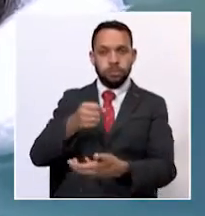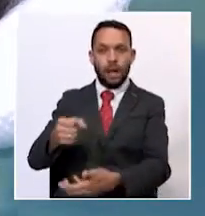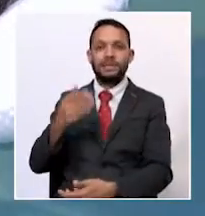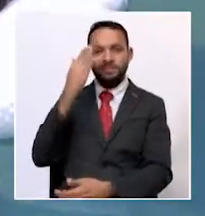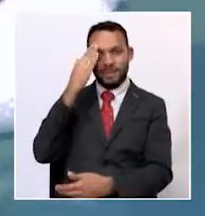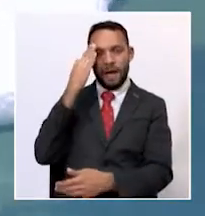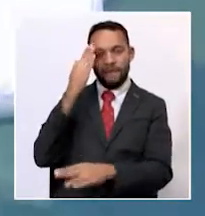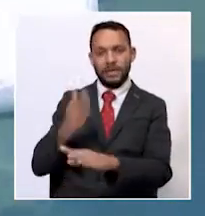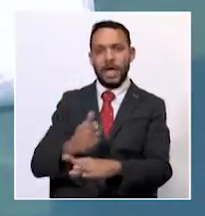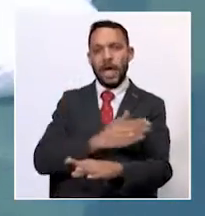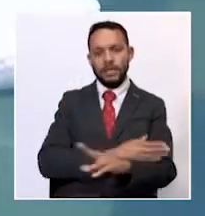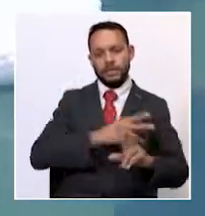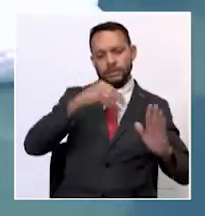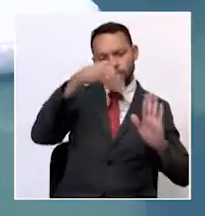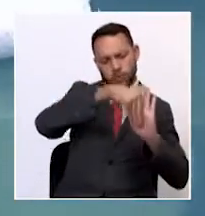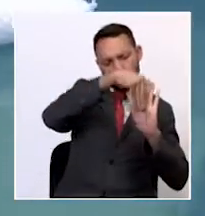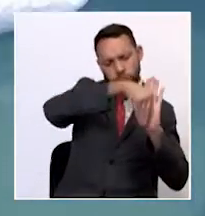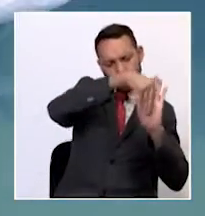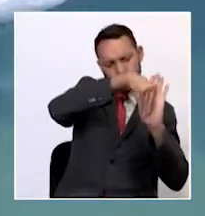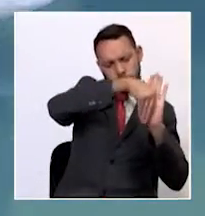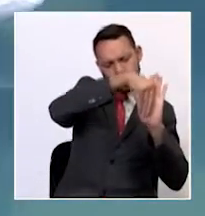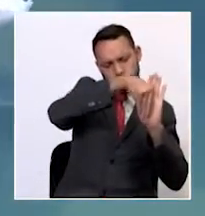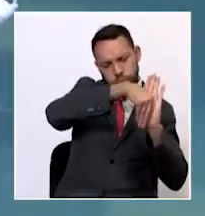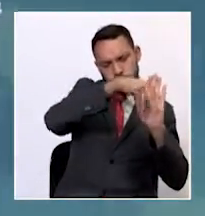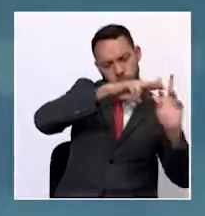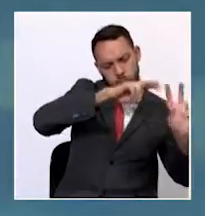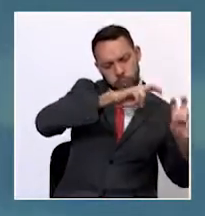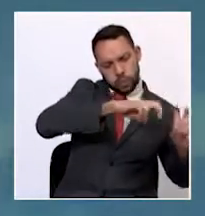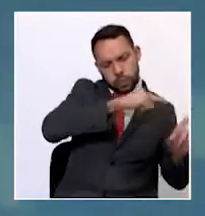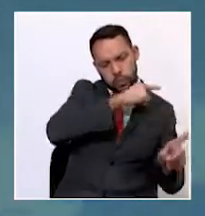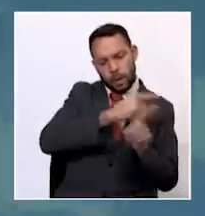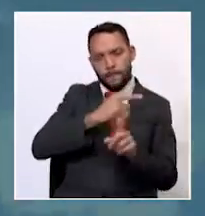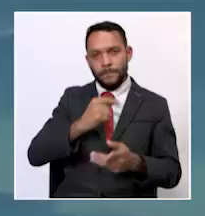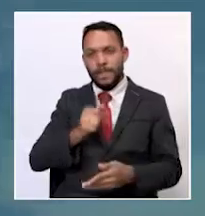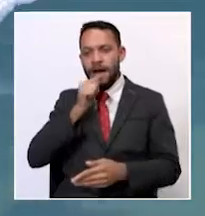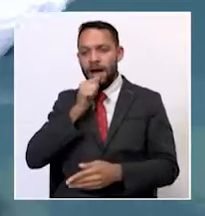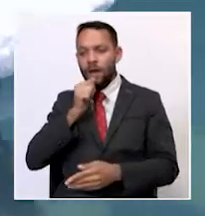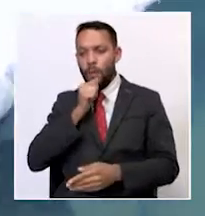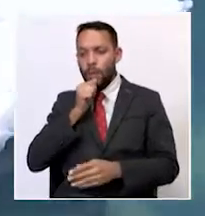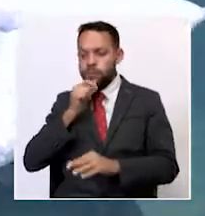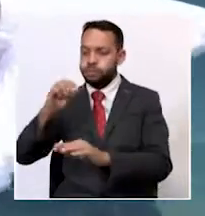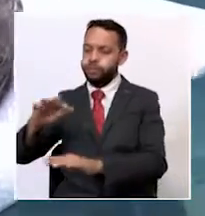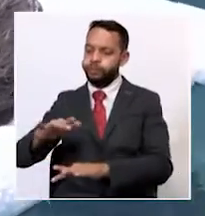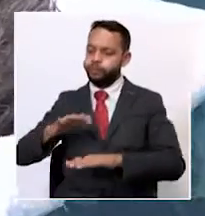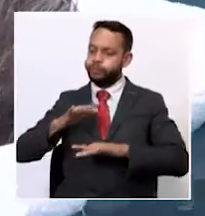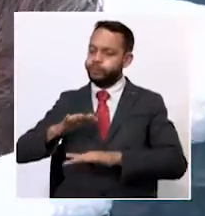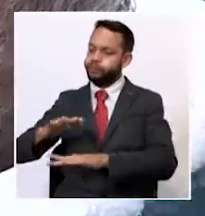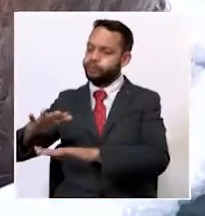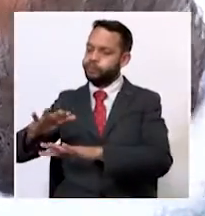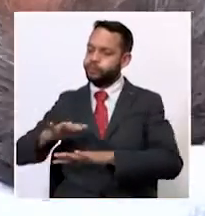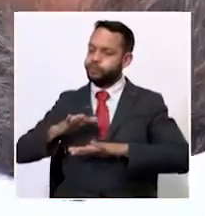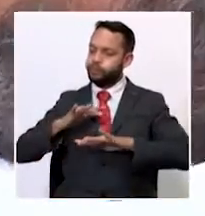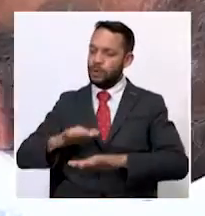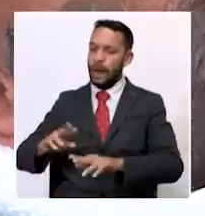es supremamente importante, en especial para la rehabilitación. Este tipo de